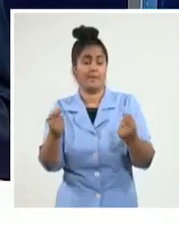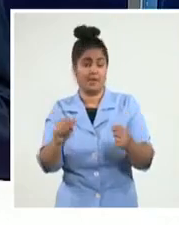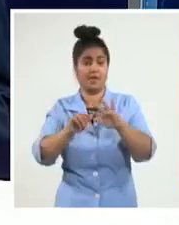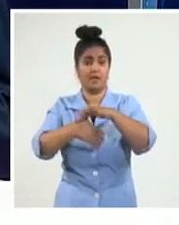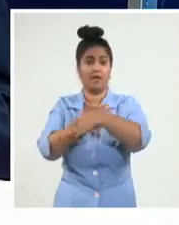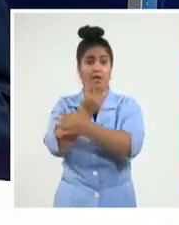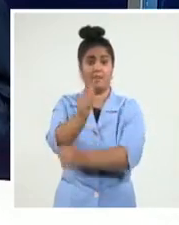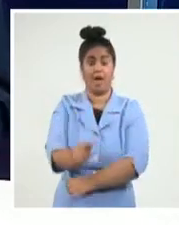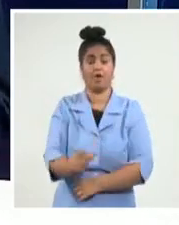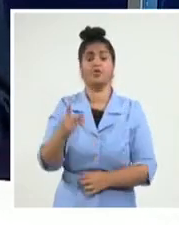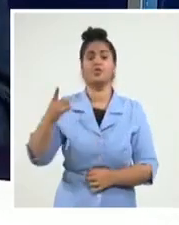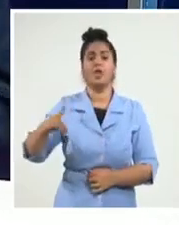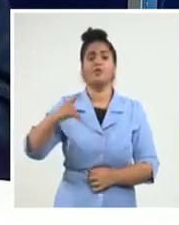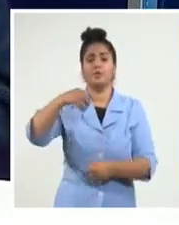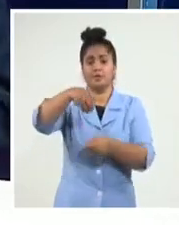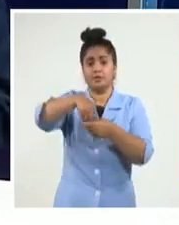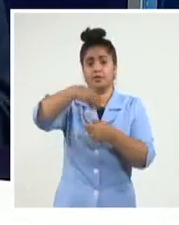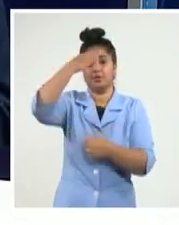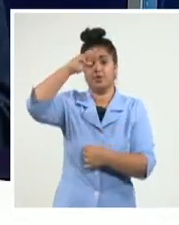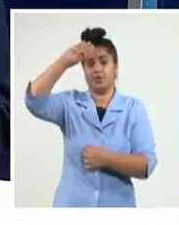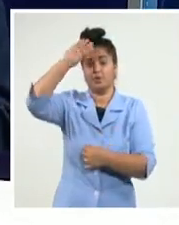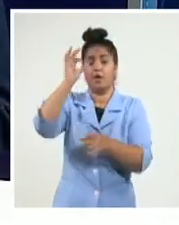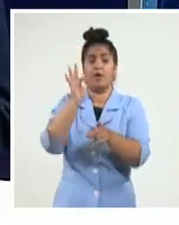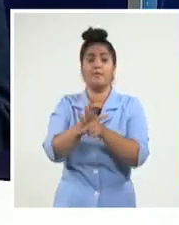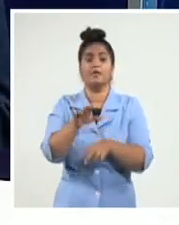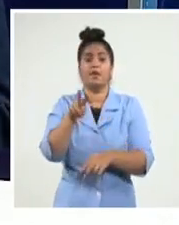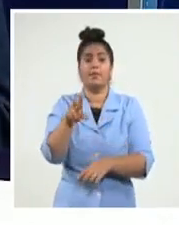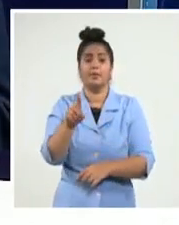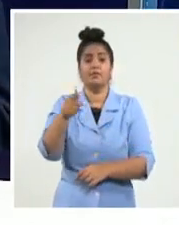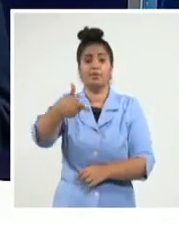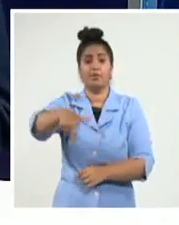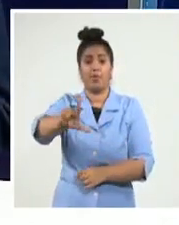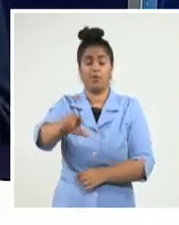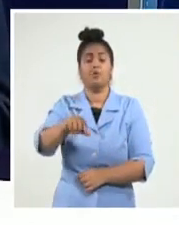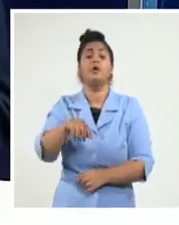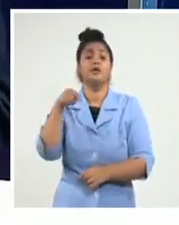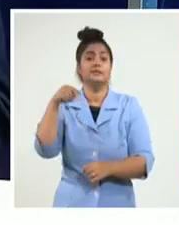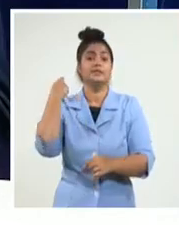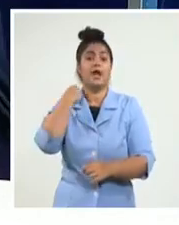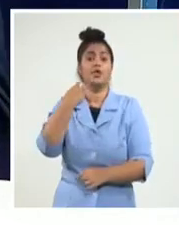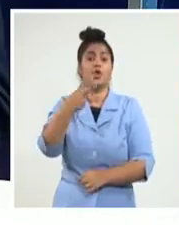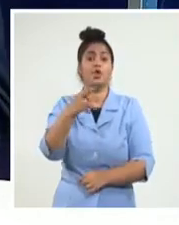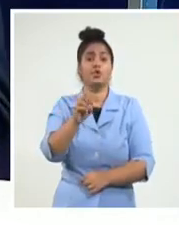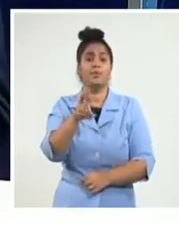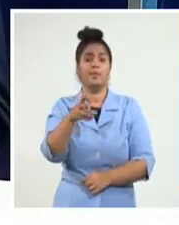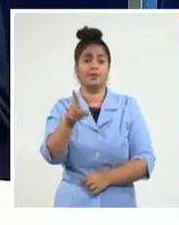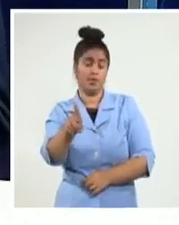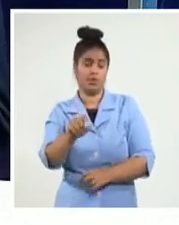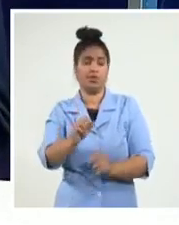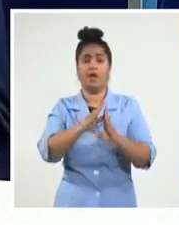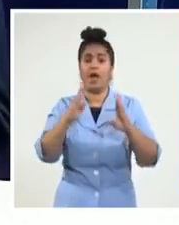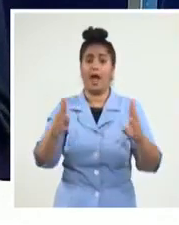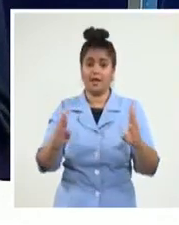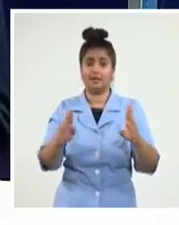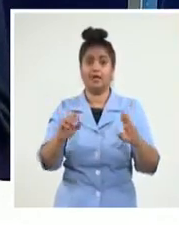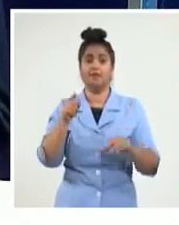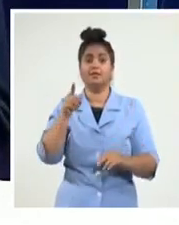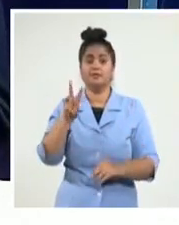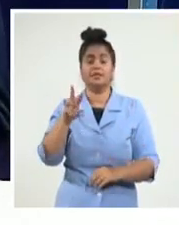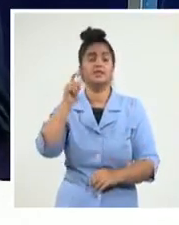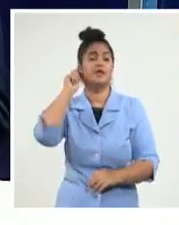en cuba desde el 21 de julio del 2021 hasta el 13 de febrero de 2022 durante el gobierno del presidente